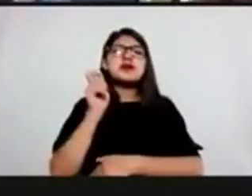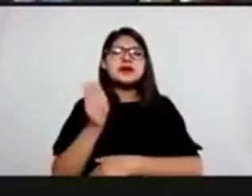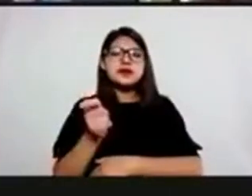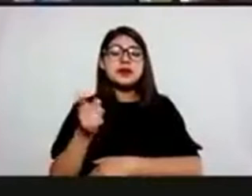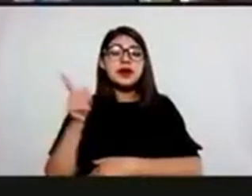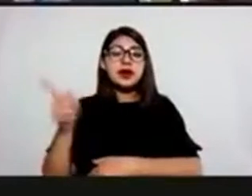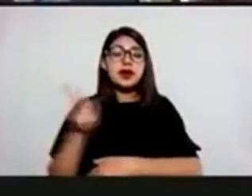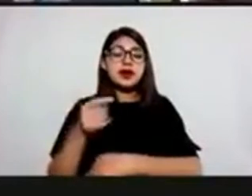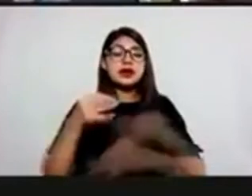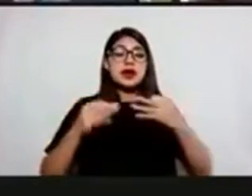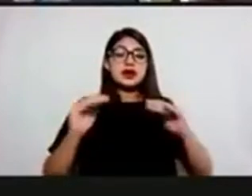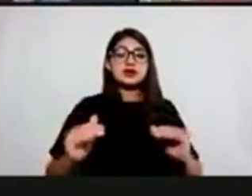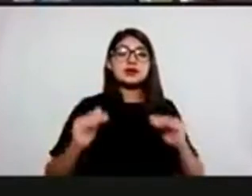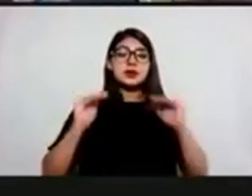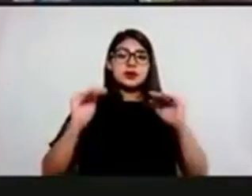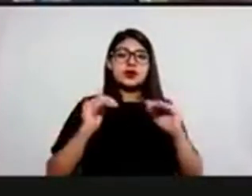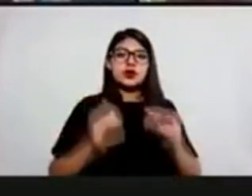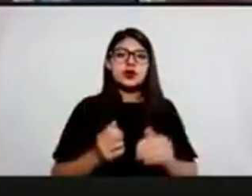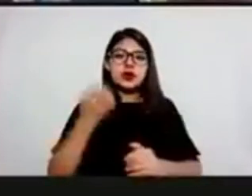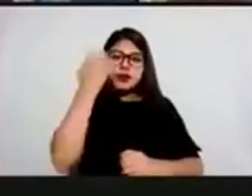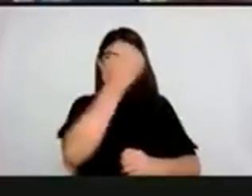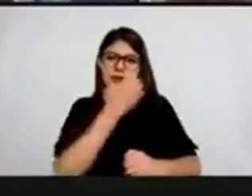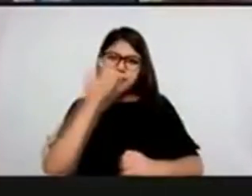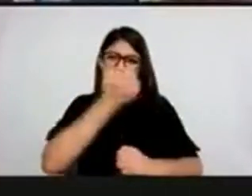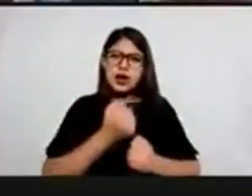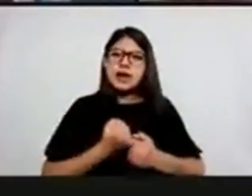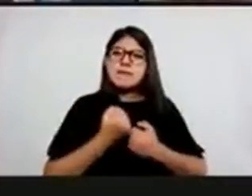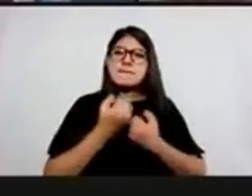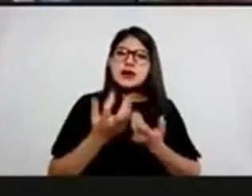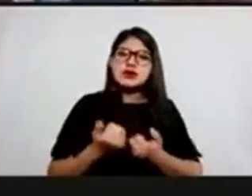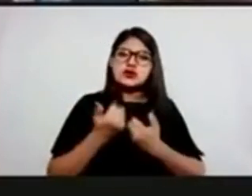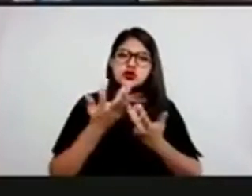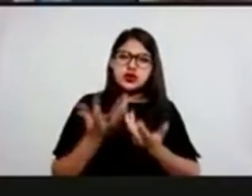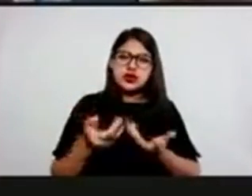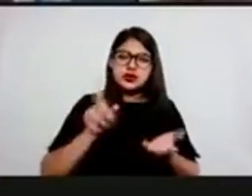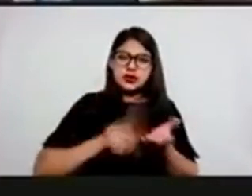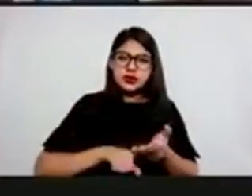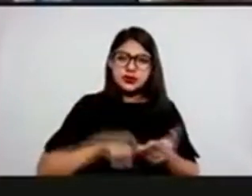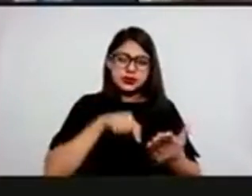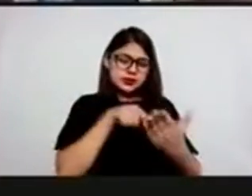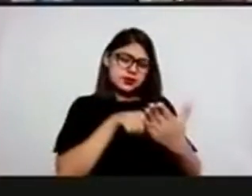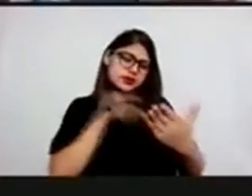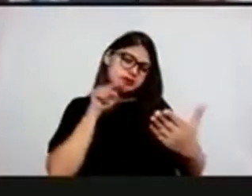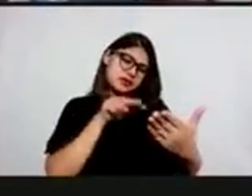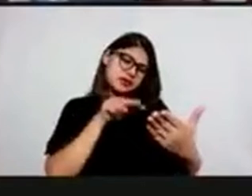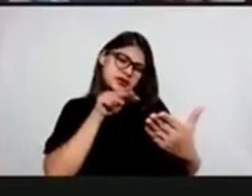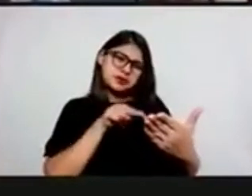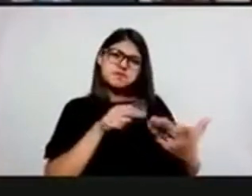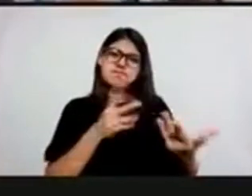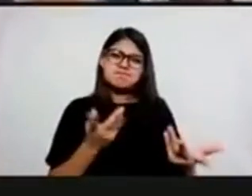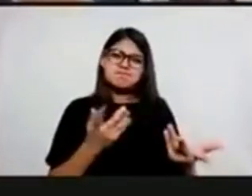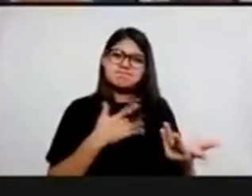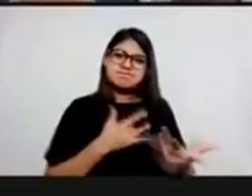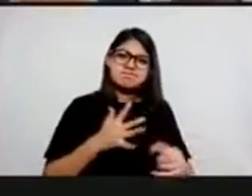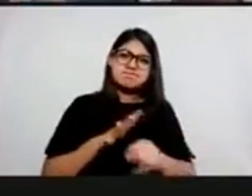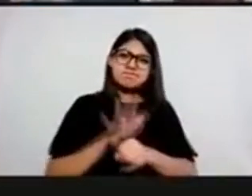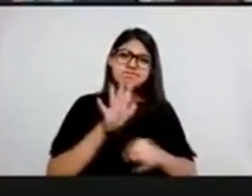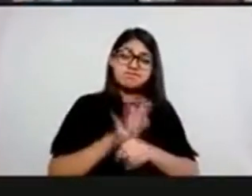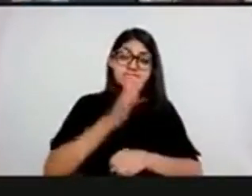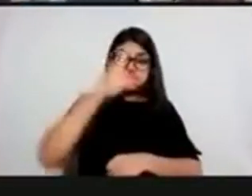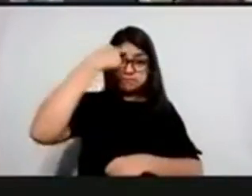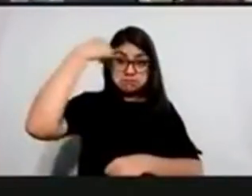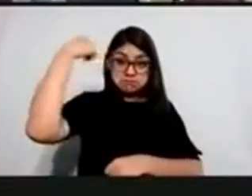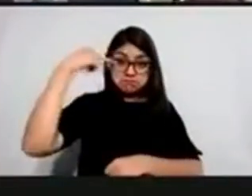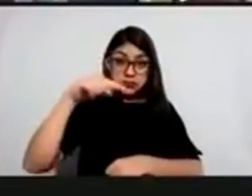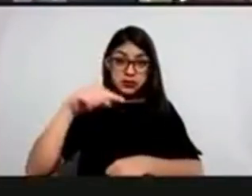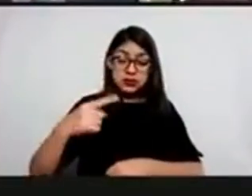algunas expresiones que se emitieron, considerando que las mismas no eran de la entidad suficiente para considerar la existencia